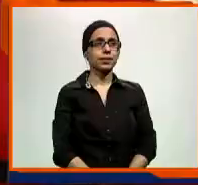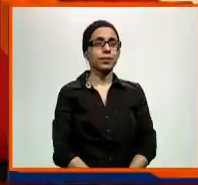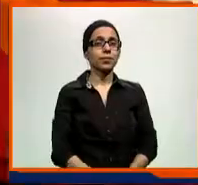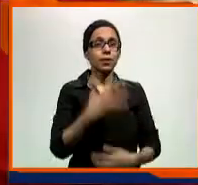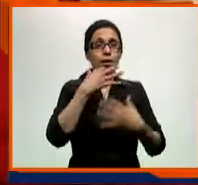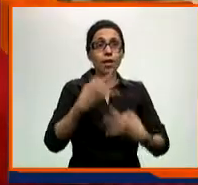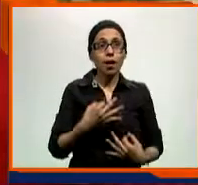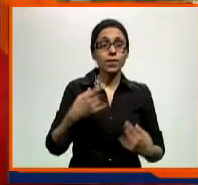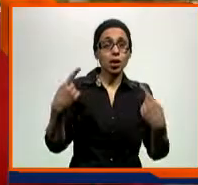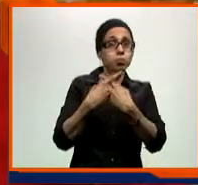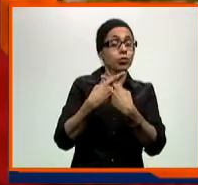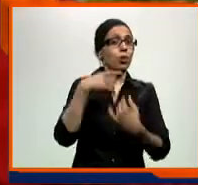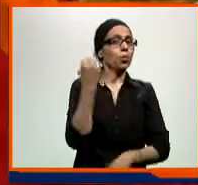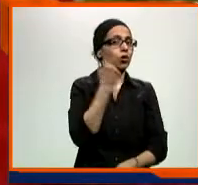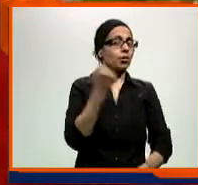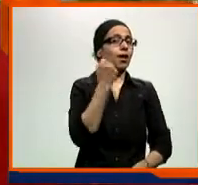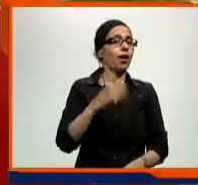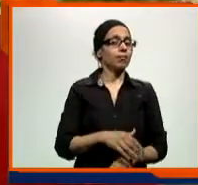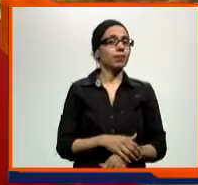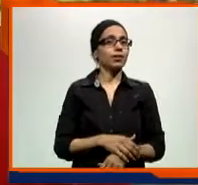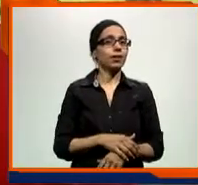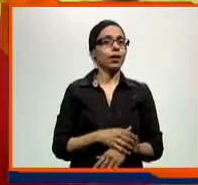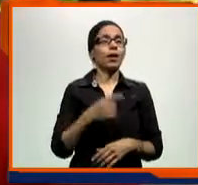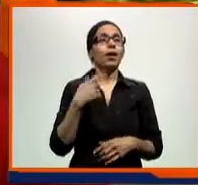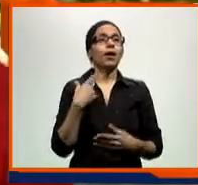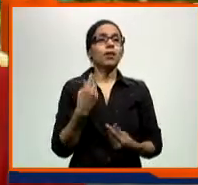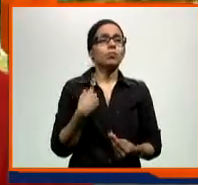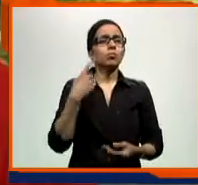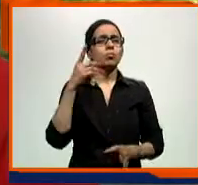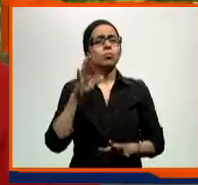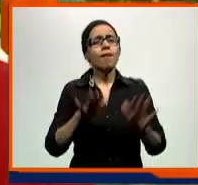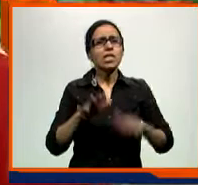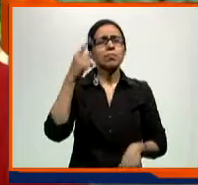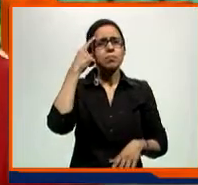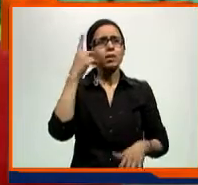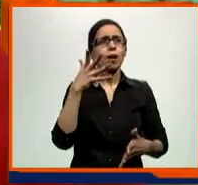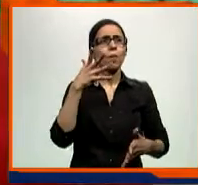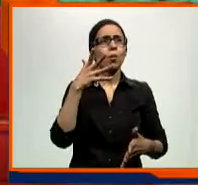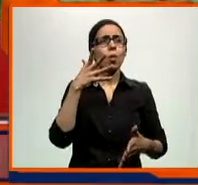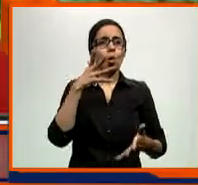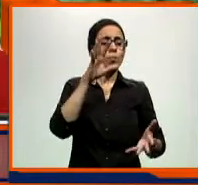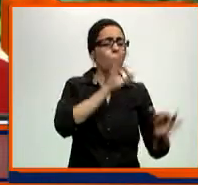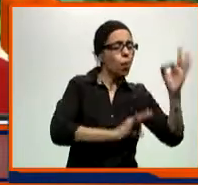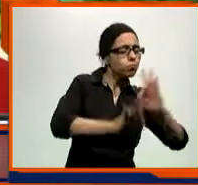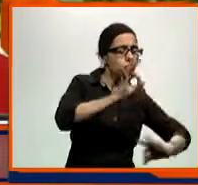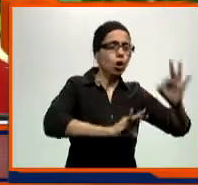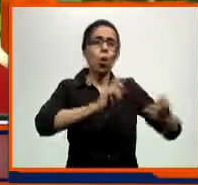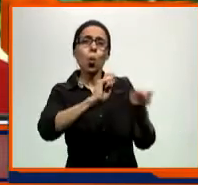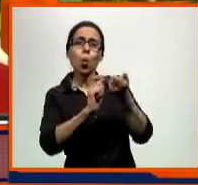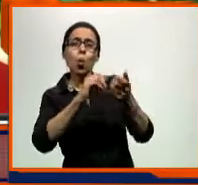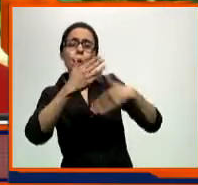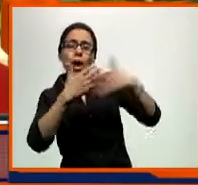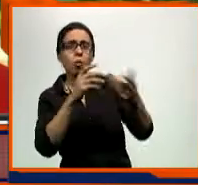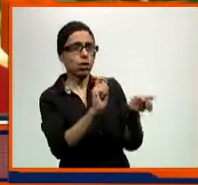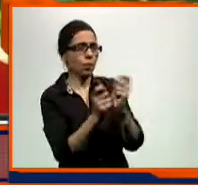Que es un partido importante para el equipo. La preparación viene bien, por ahí hoy cambió el plan de juego y tuvimos un par de errores,